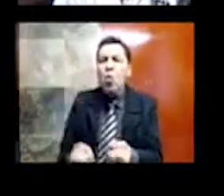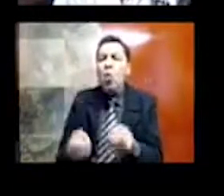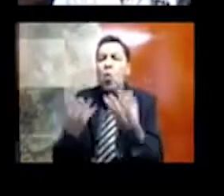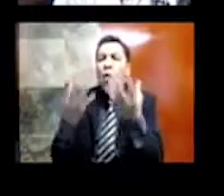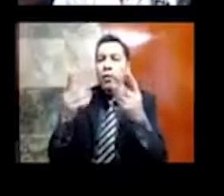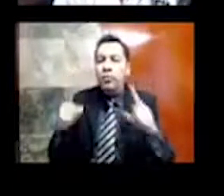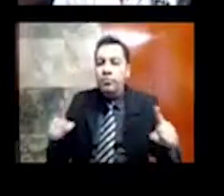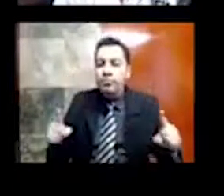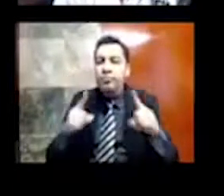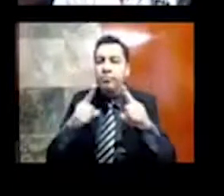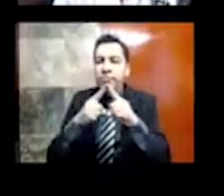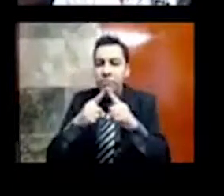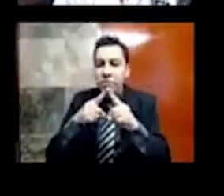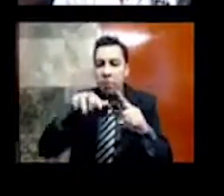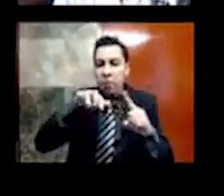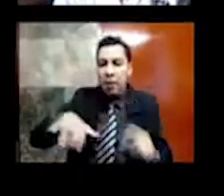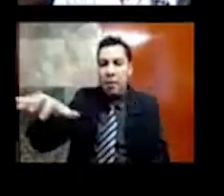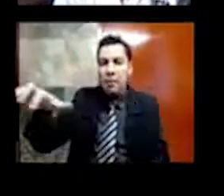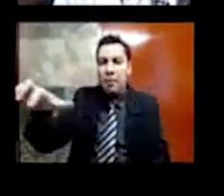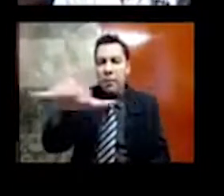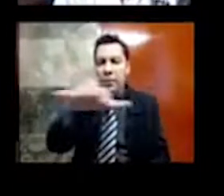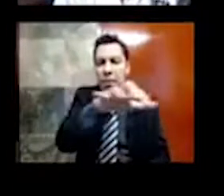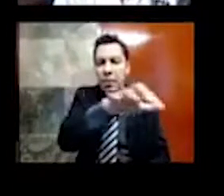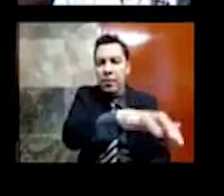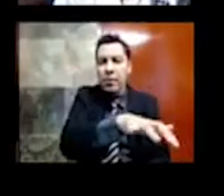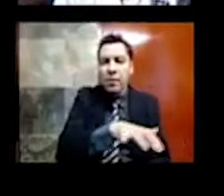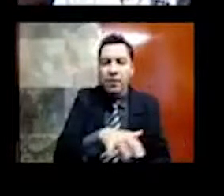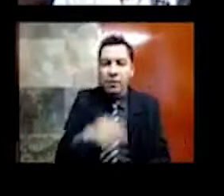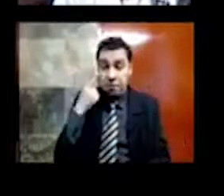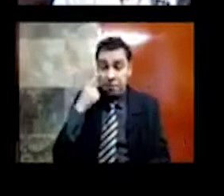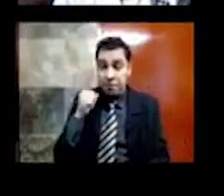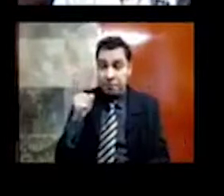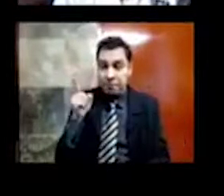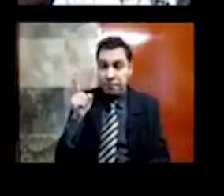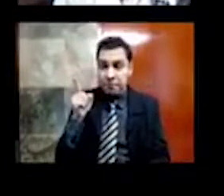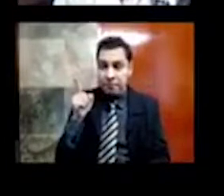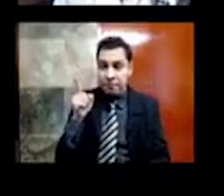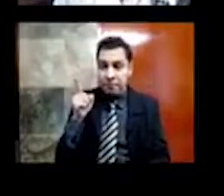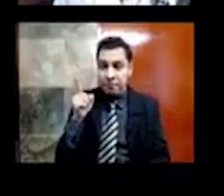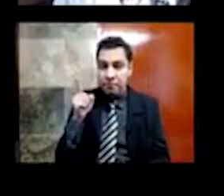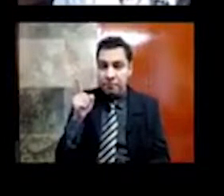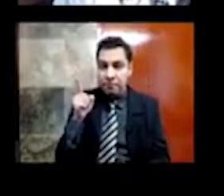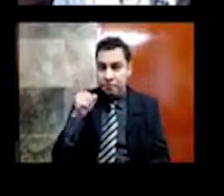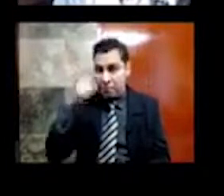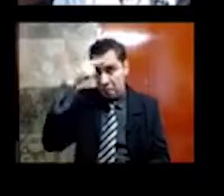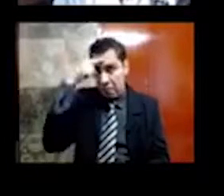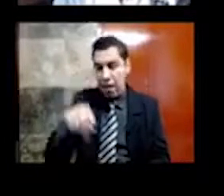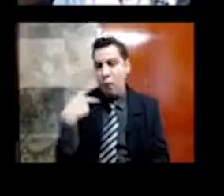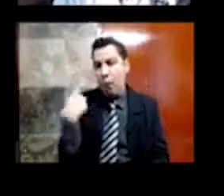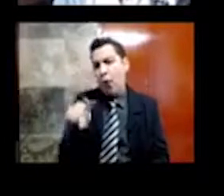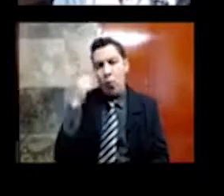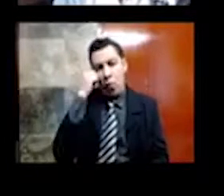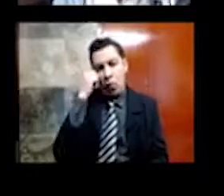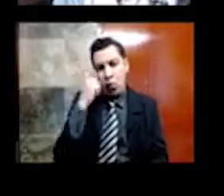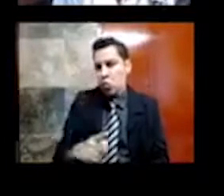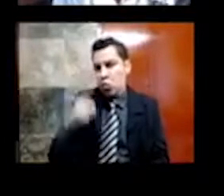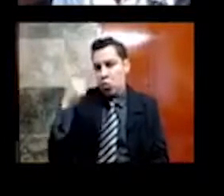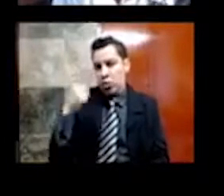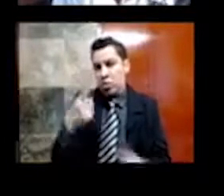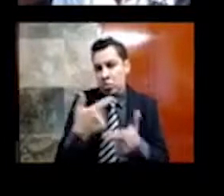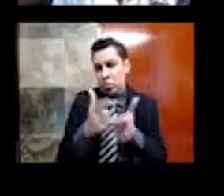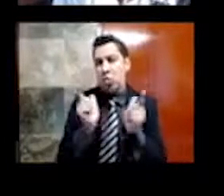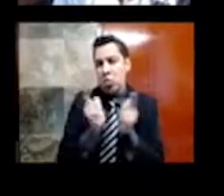estaban regados por todo lo que es la mancha urbana, dedicados a todos los dioses que se puedan imaginar,